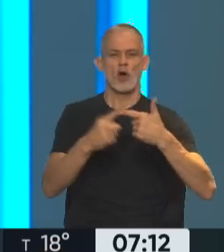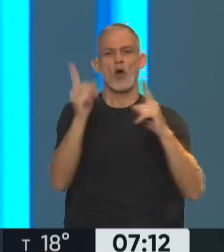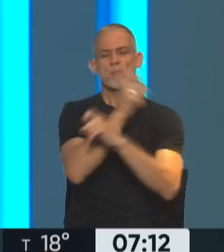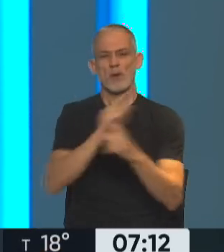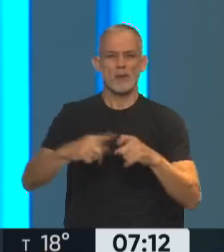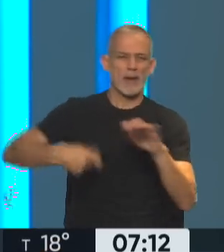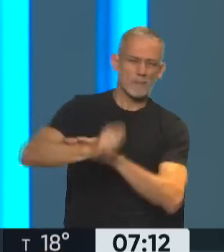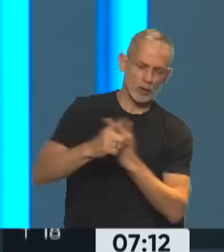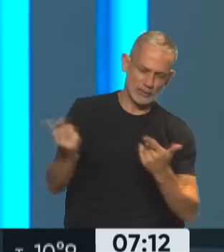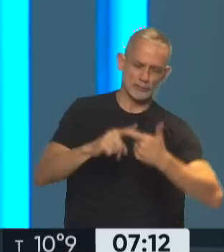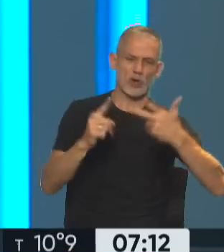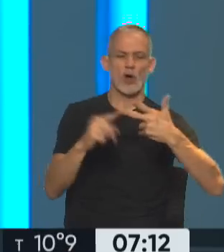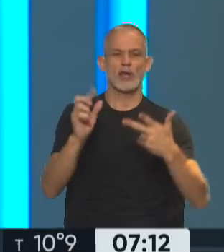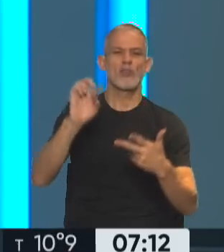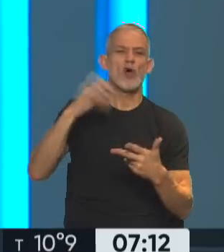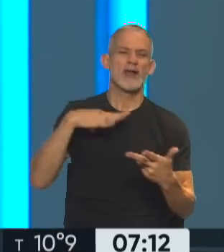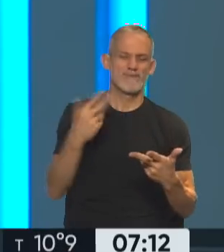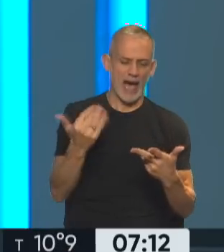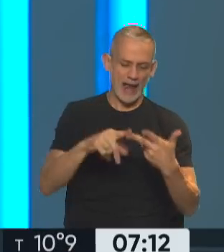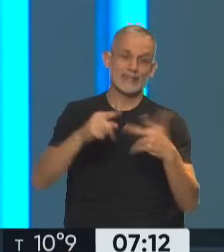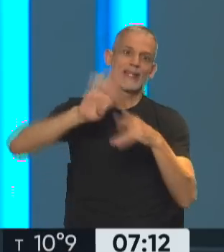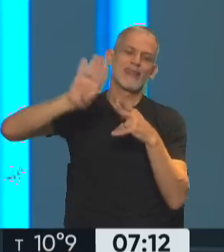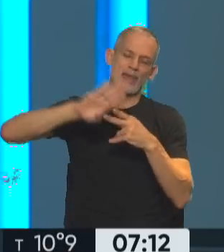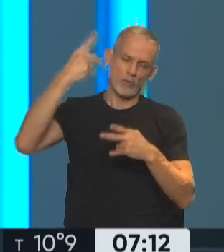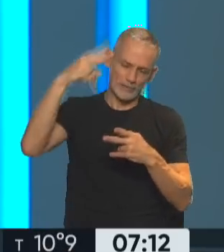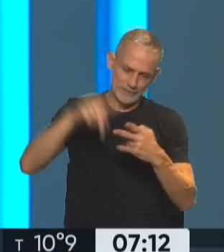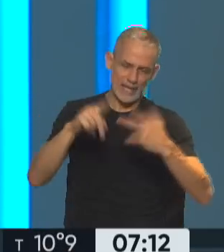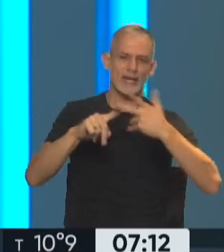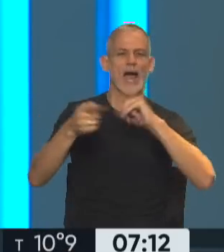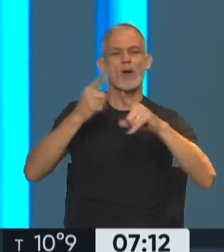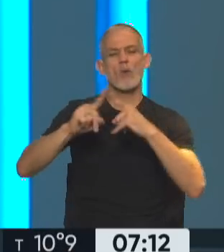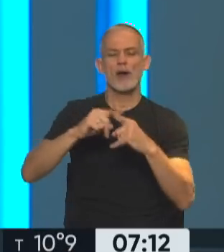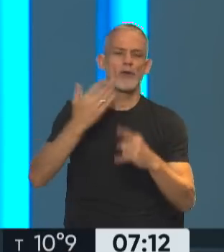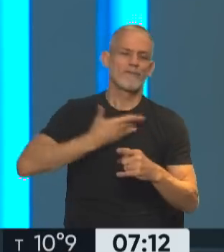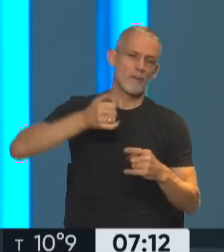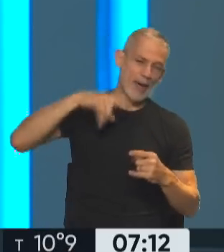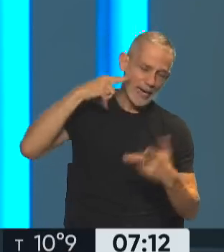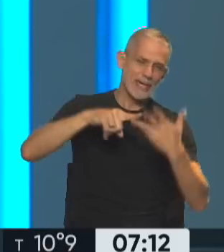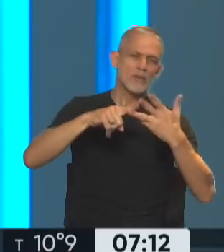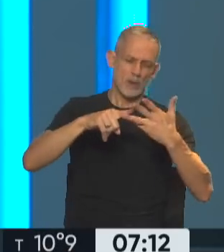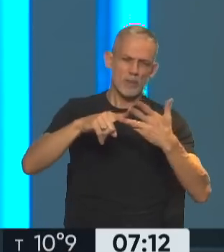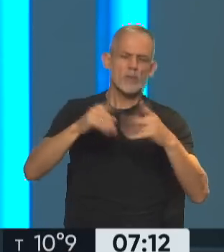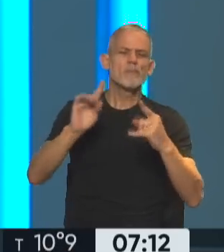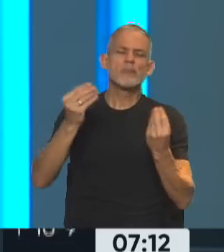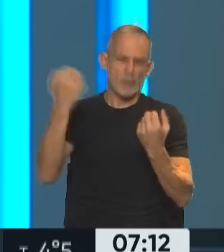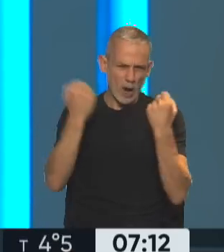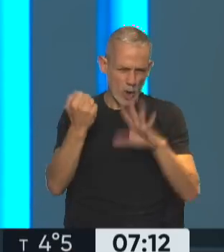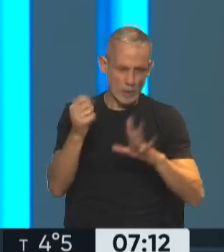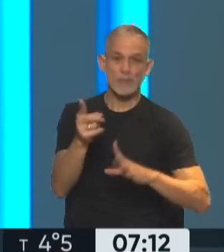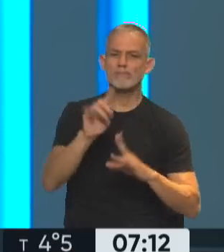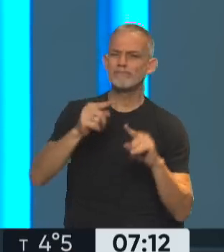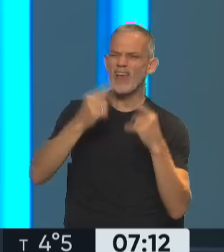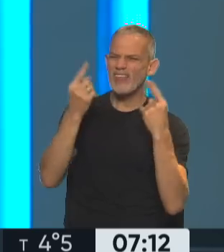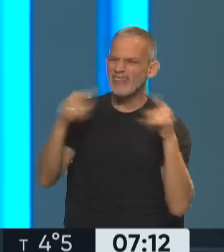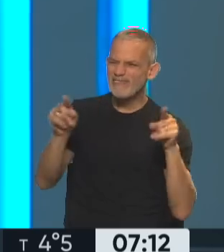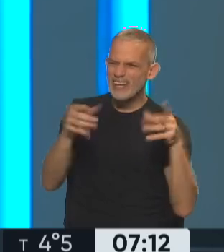con las importaciones, la falta de dólares, la deuda externa, el acuerdo con el Fondo Monetario Internacional. Pero recordemos cómo se inician estas diferencias